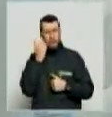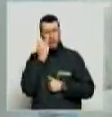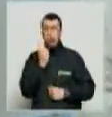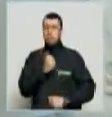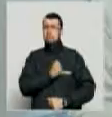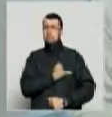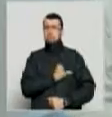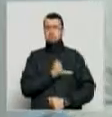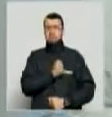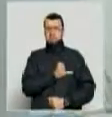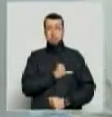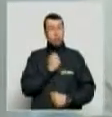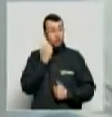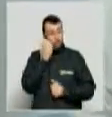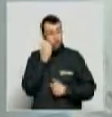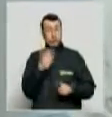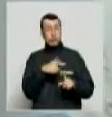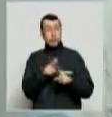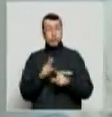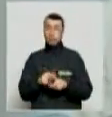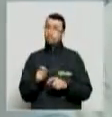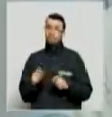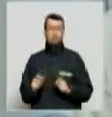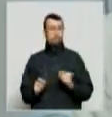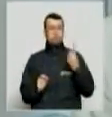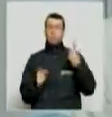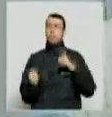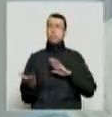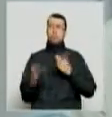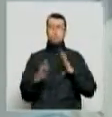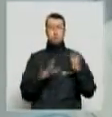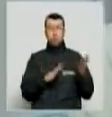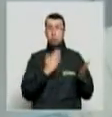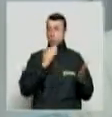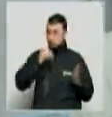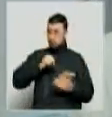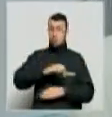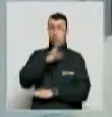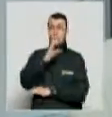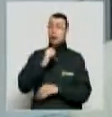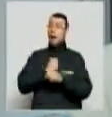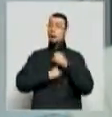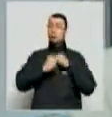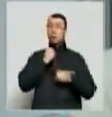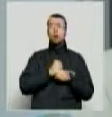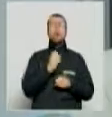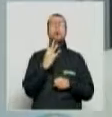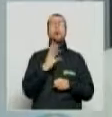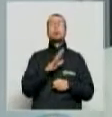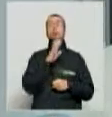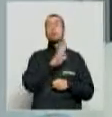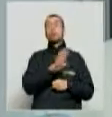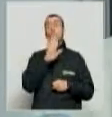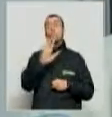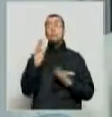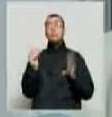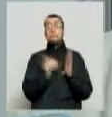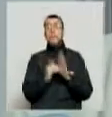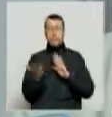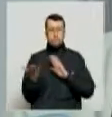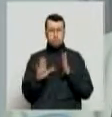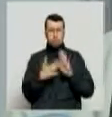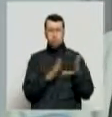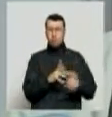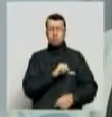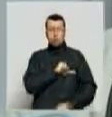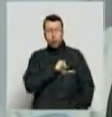enfermedades metabólicas son la principal causa de muerte a nivel mundial. De hecho, aquí en Colombia el año pasado se registraron 55.000 muertes por